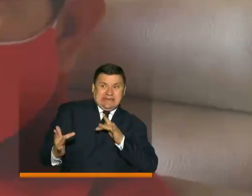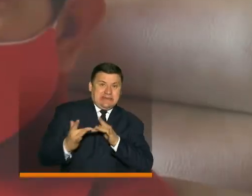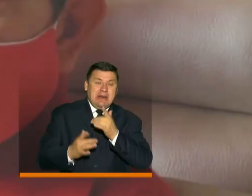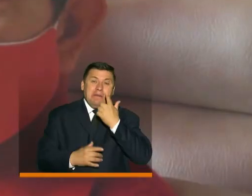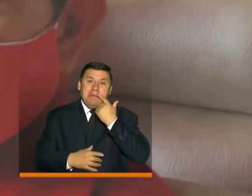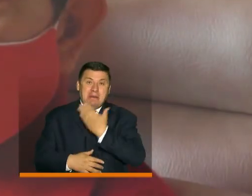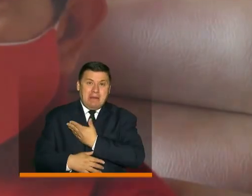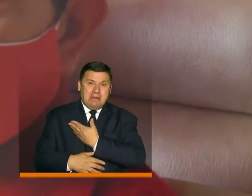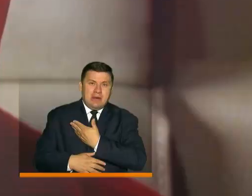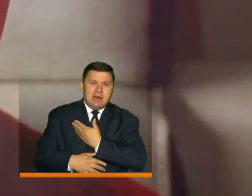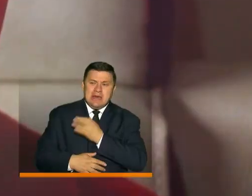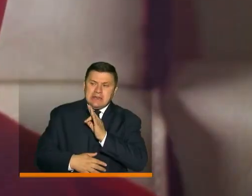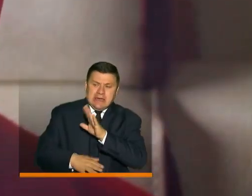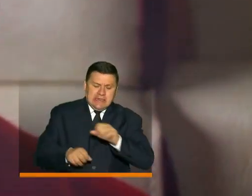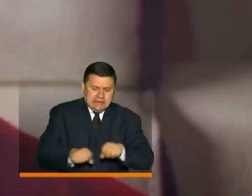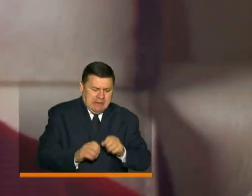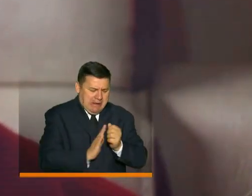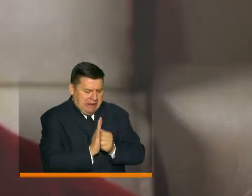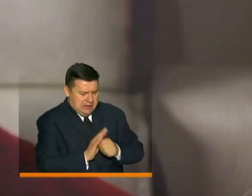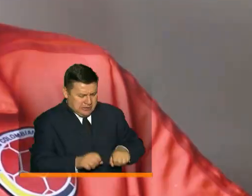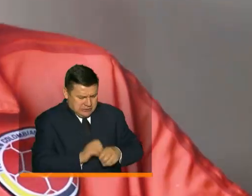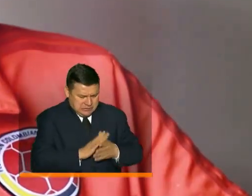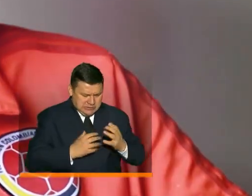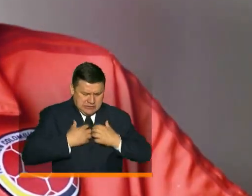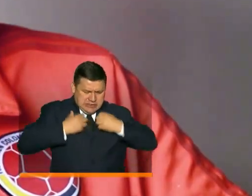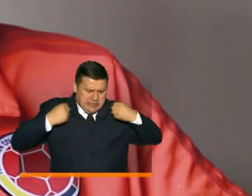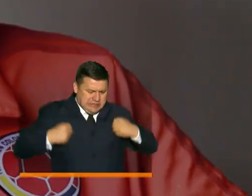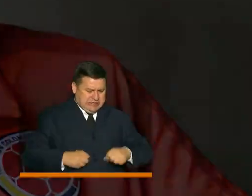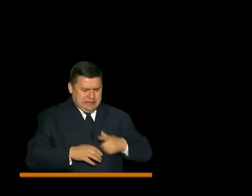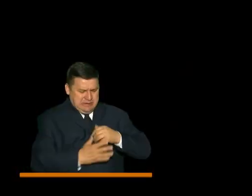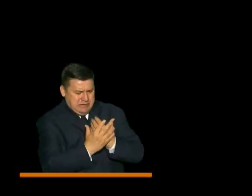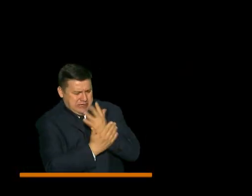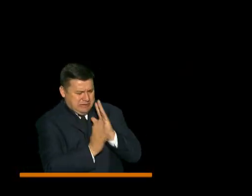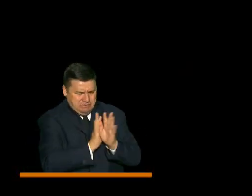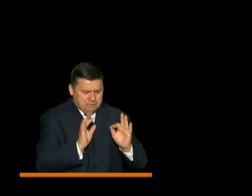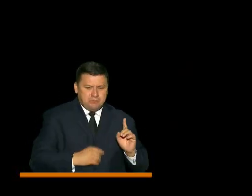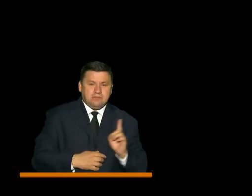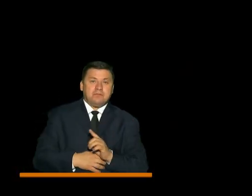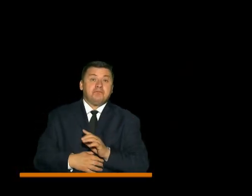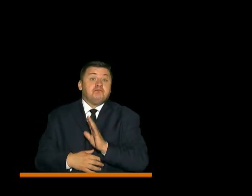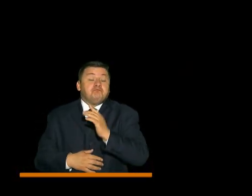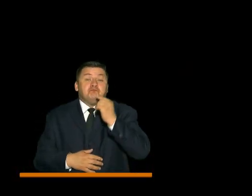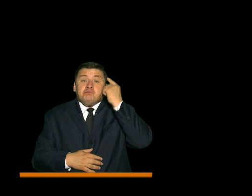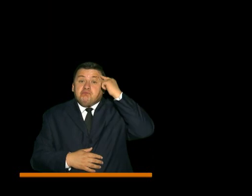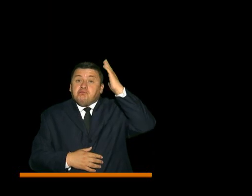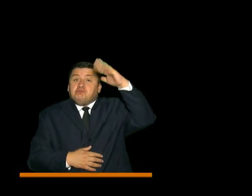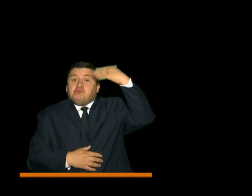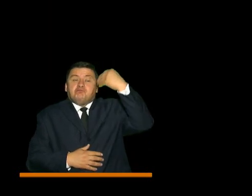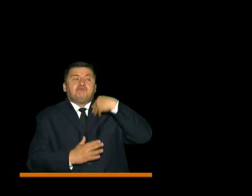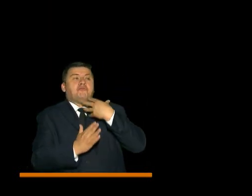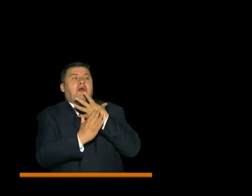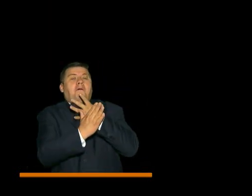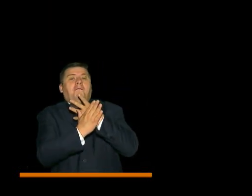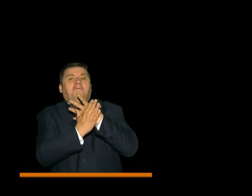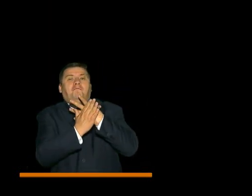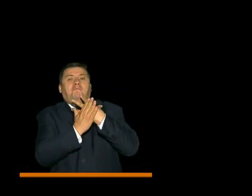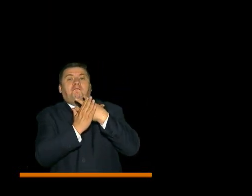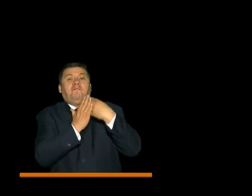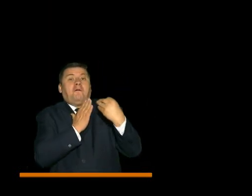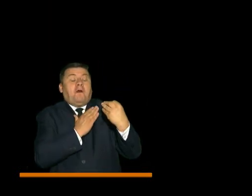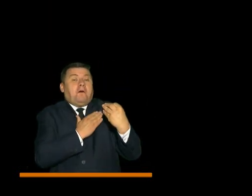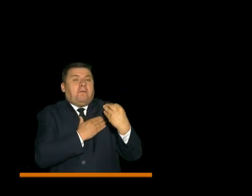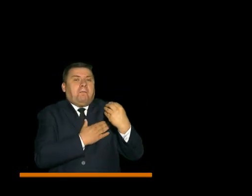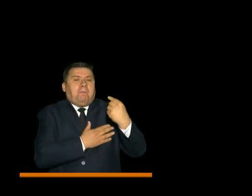papá y con mi mamá, lavábamos el calzado, nos quitábamos la chaqueta, nos lavábamos las manos. Pero una inocente salida pudo marcar